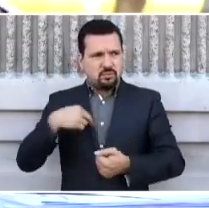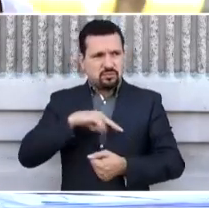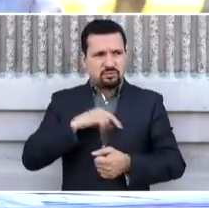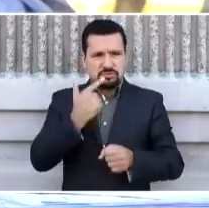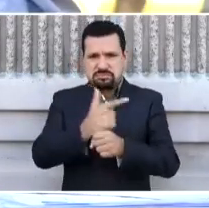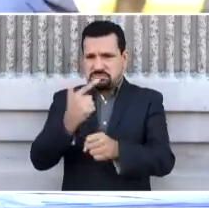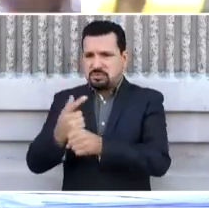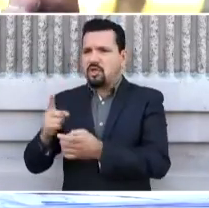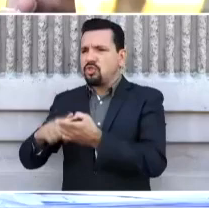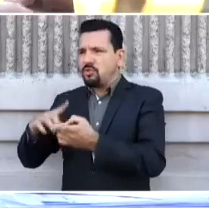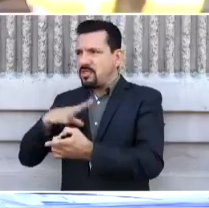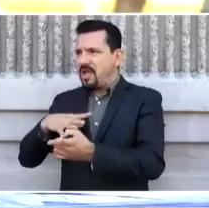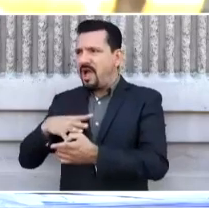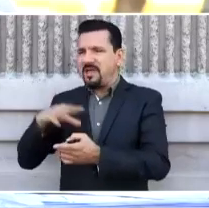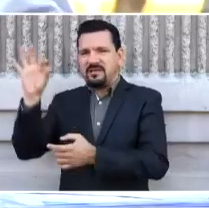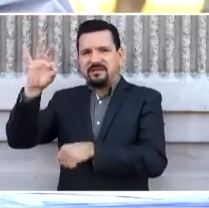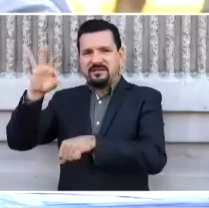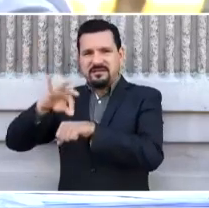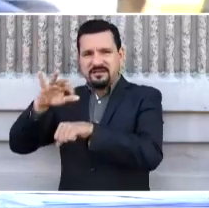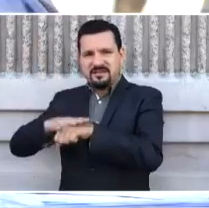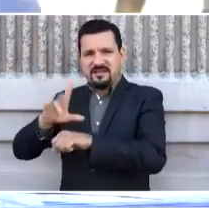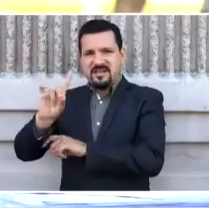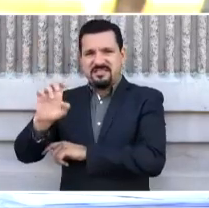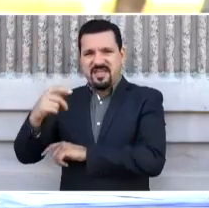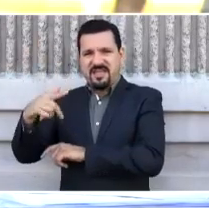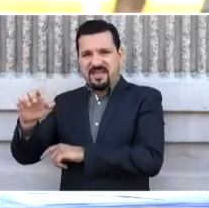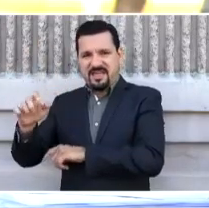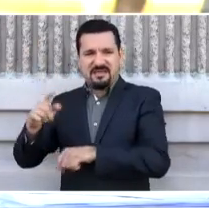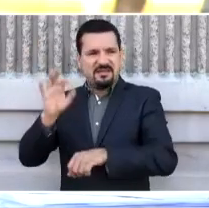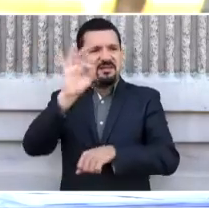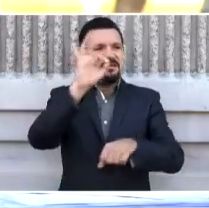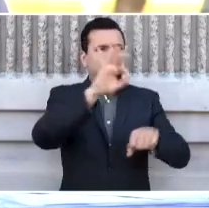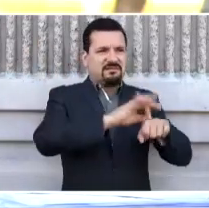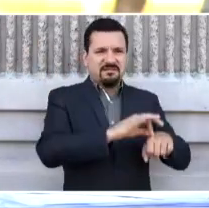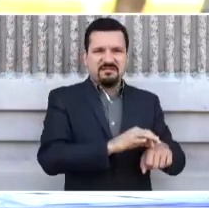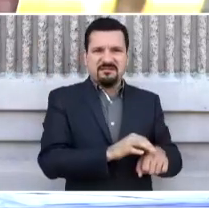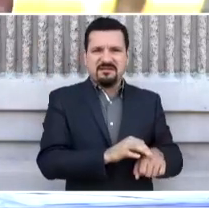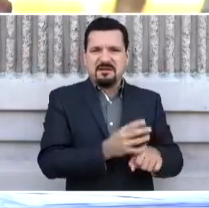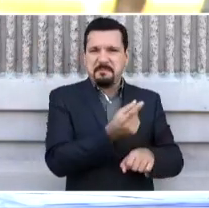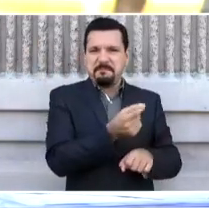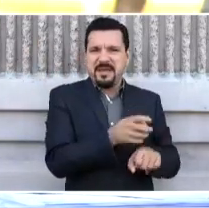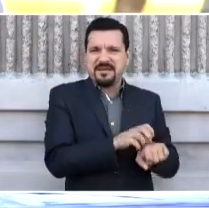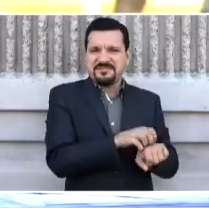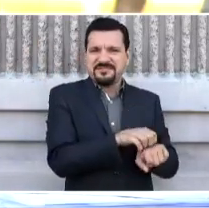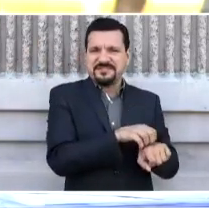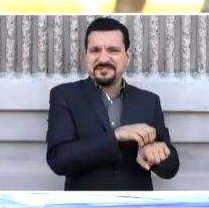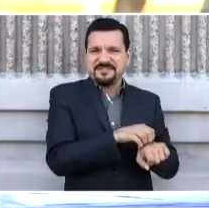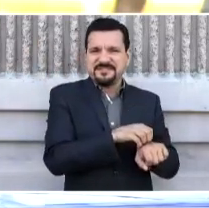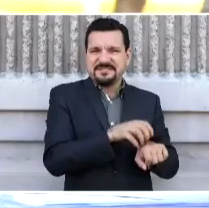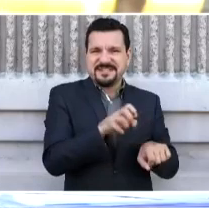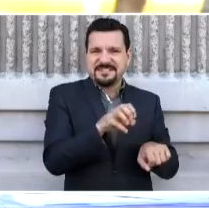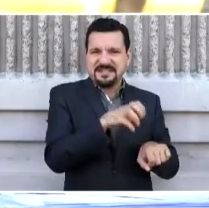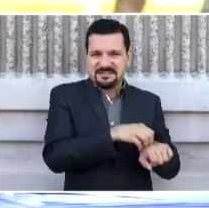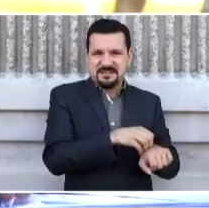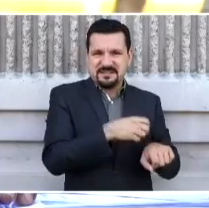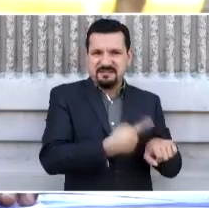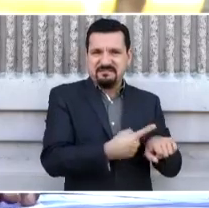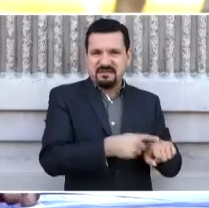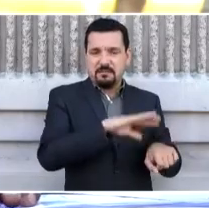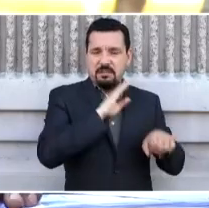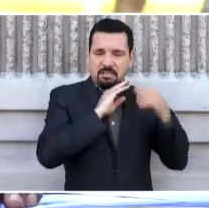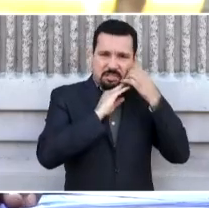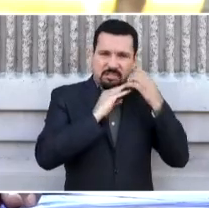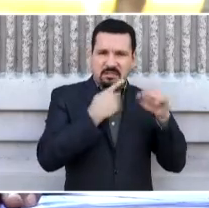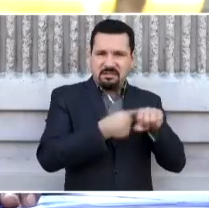tenemos influenza, dónde tenemos rickettsia, dónde tenemos muchos padecimientos. Esto lo vamos a afinar. Y lo que sí es